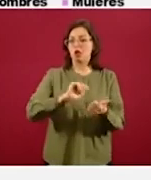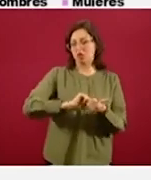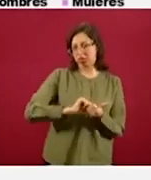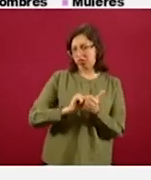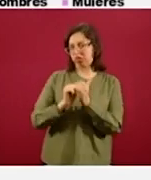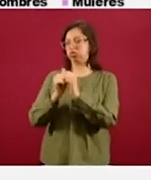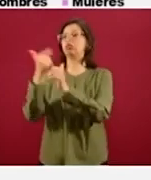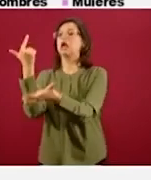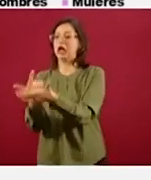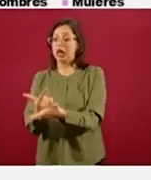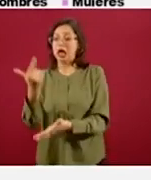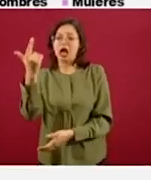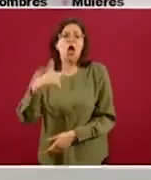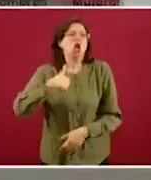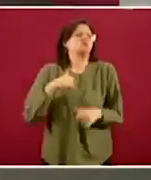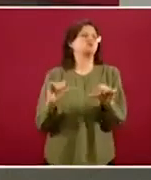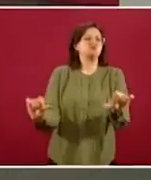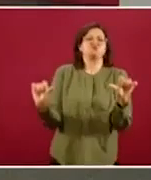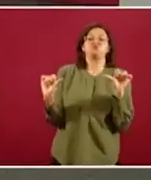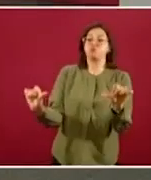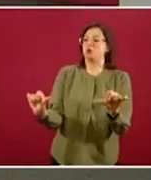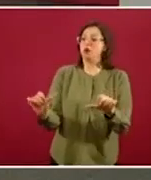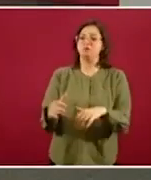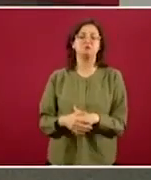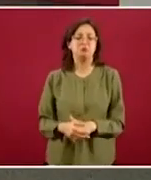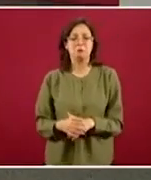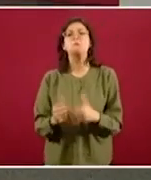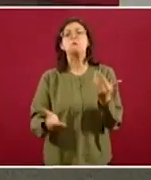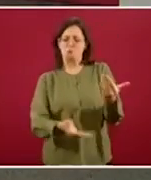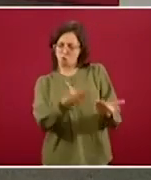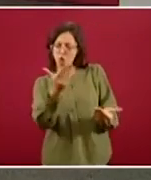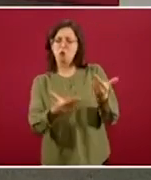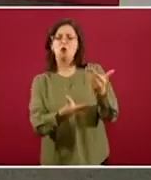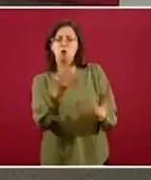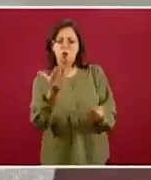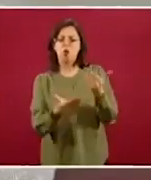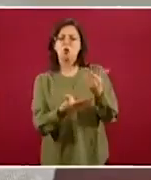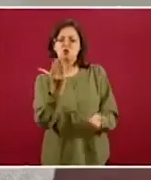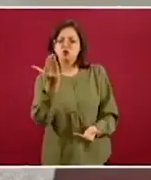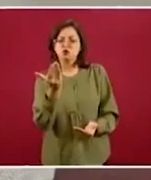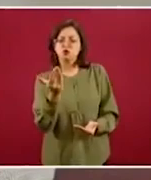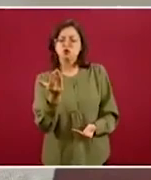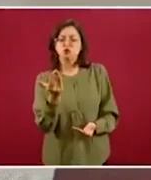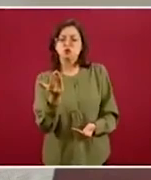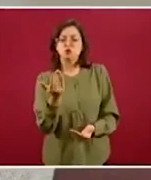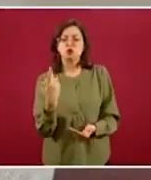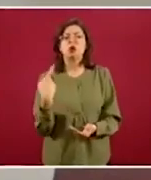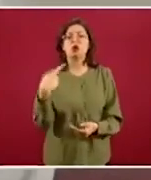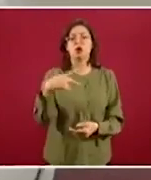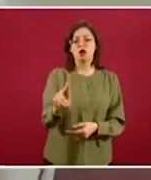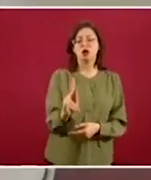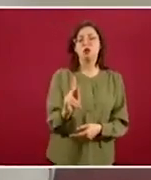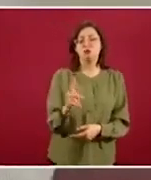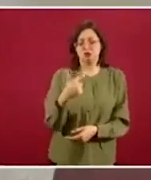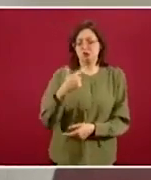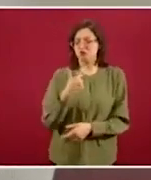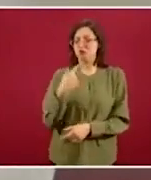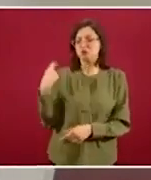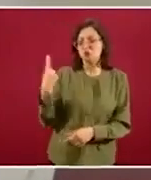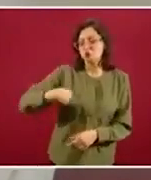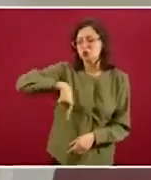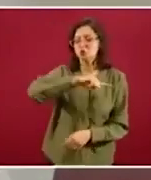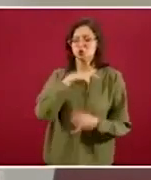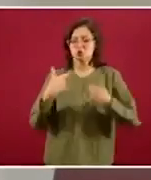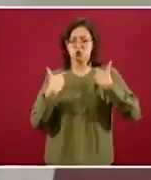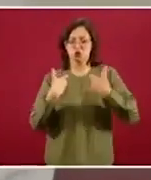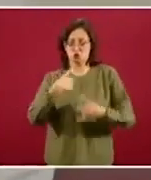están exentos, es la menor proporción, pero no están exentos. Voy a decir no estamos exentos, porque si no me voy a sentir como muy, muy